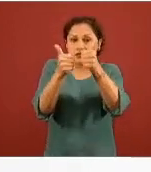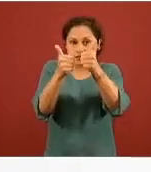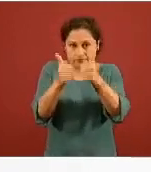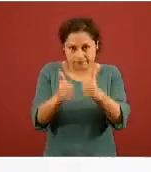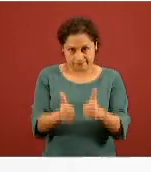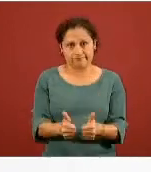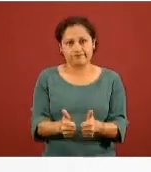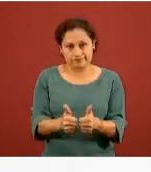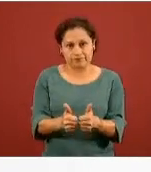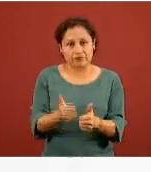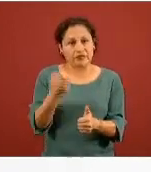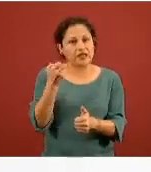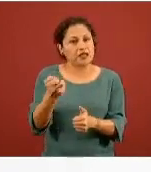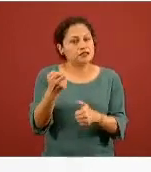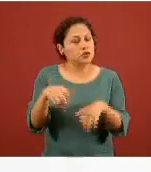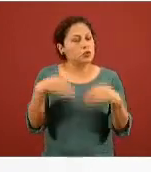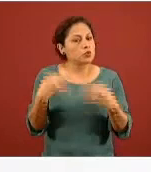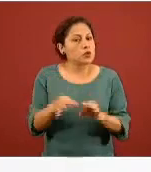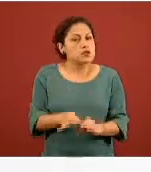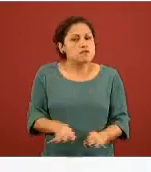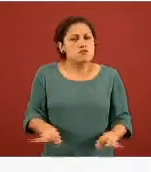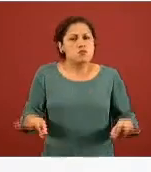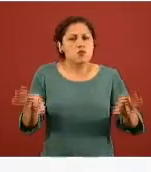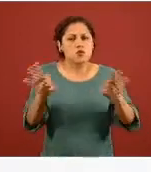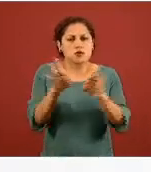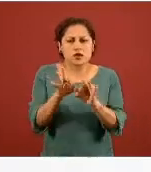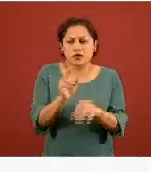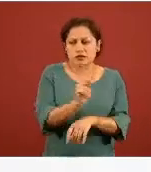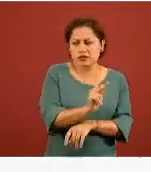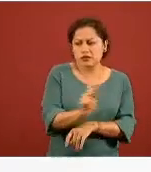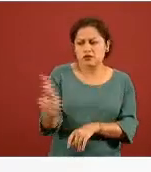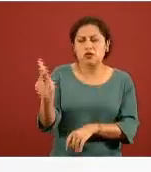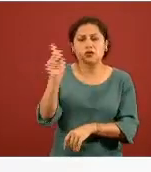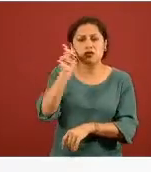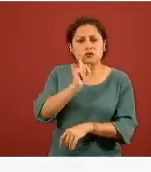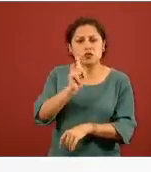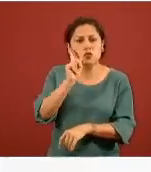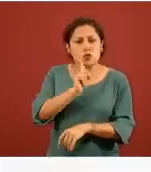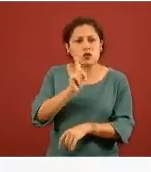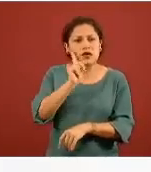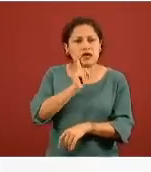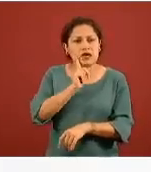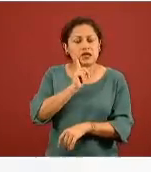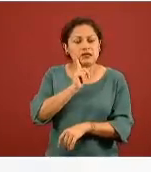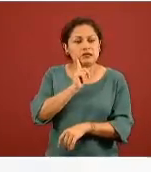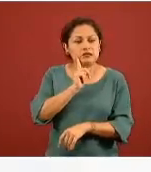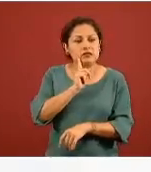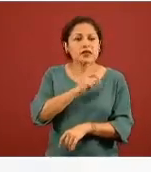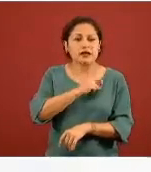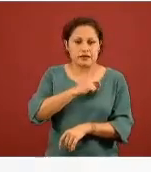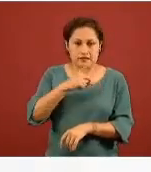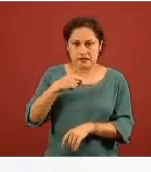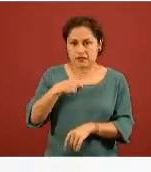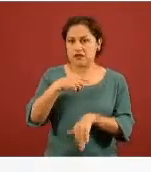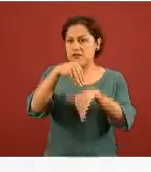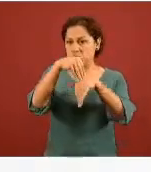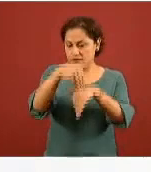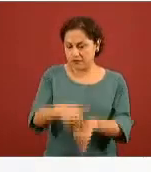es pues crítico para todas las mujeres, sabiendo que como cualquier